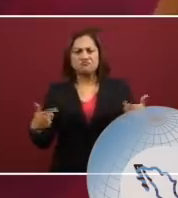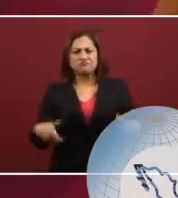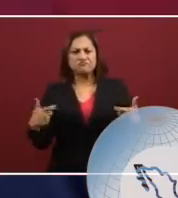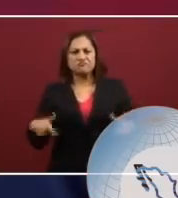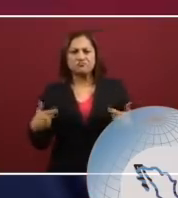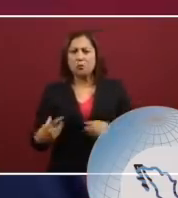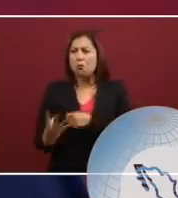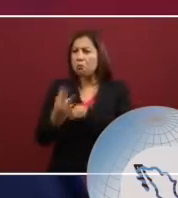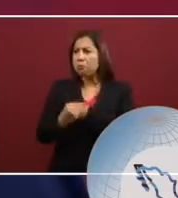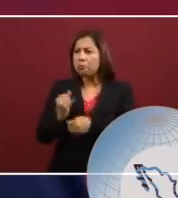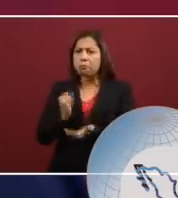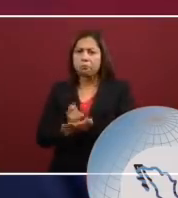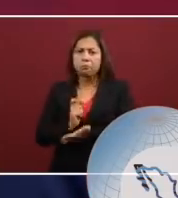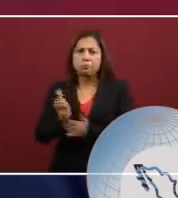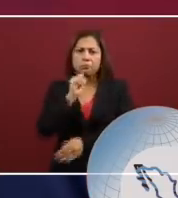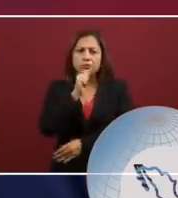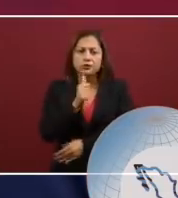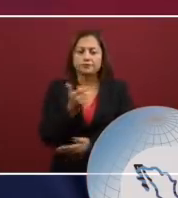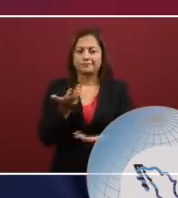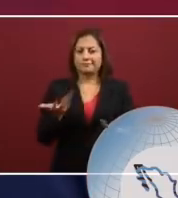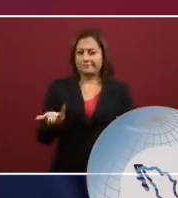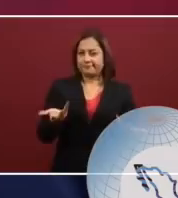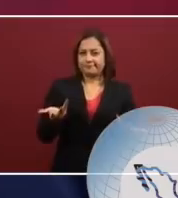no pagaban impuestos.